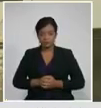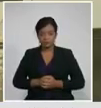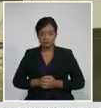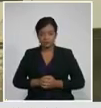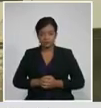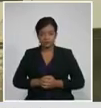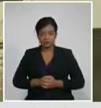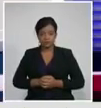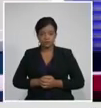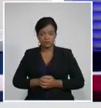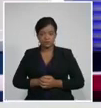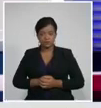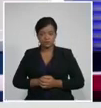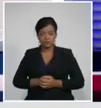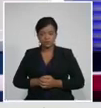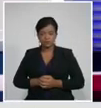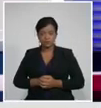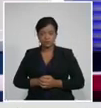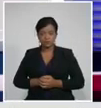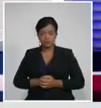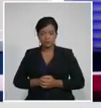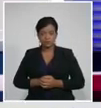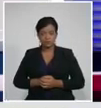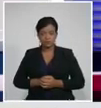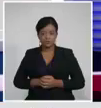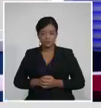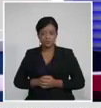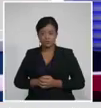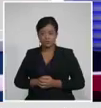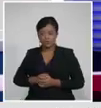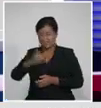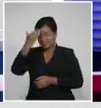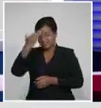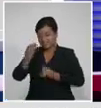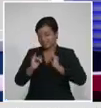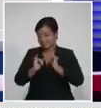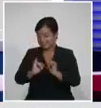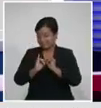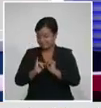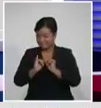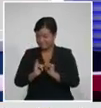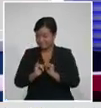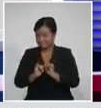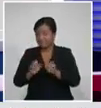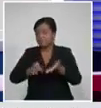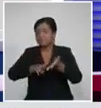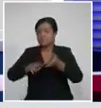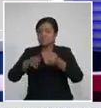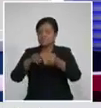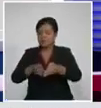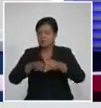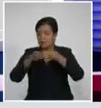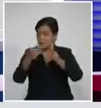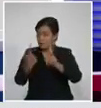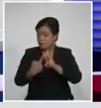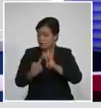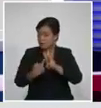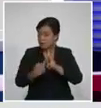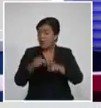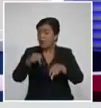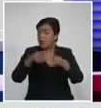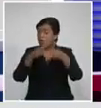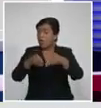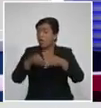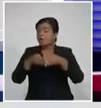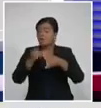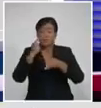la Televisión Cubana. Gracias por esta información, Katiuska León, desde la provincia de Granma con una alta transmisión del